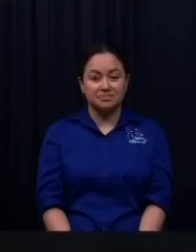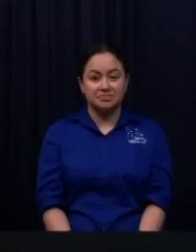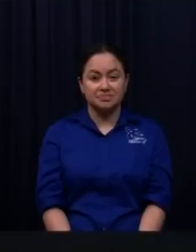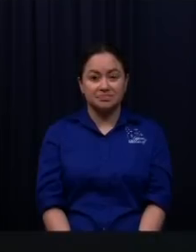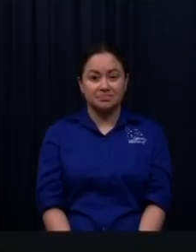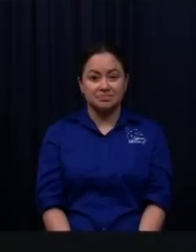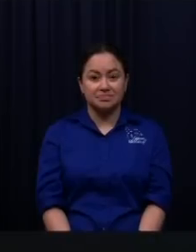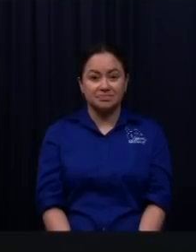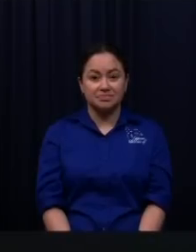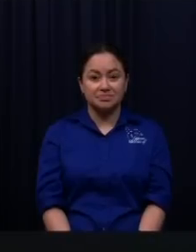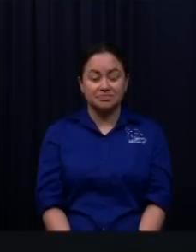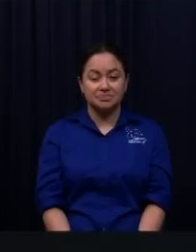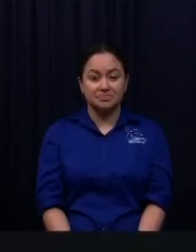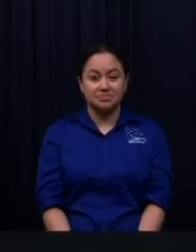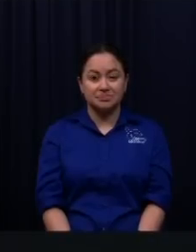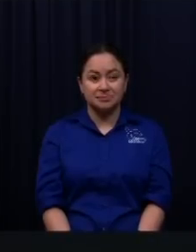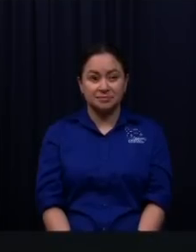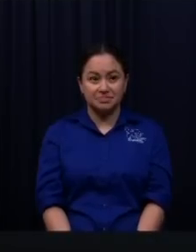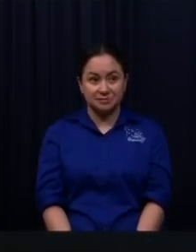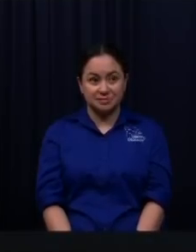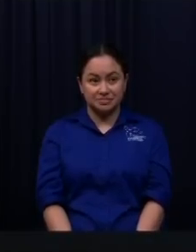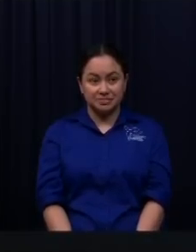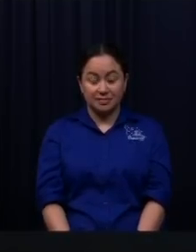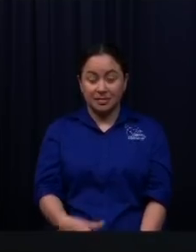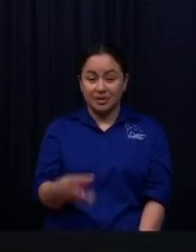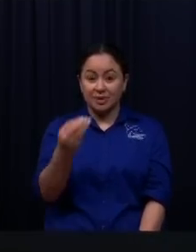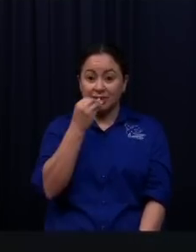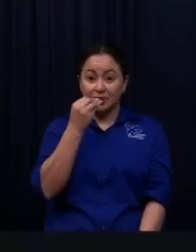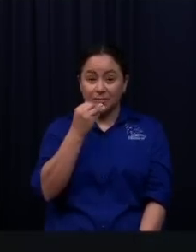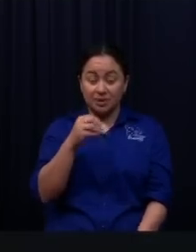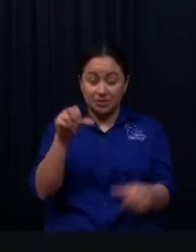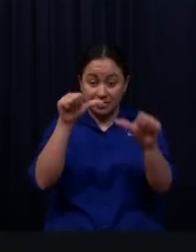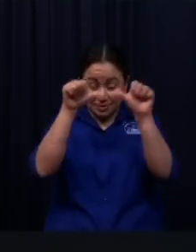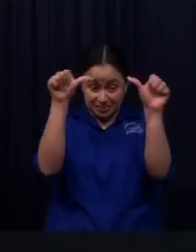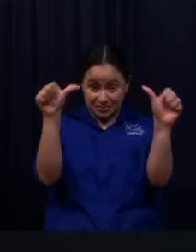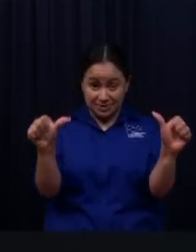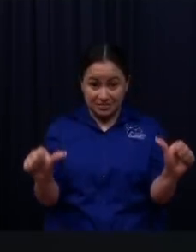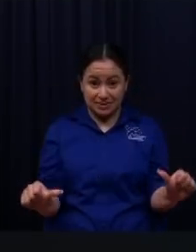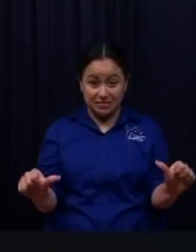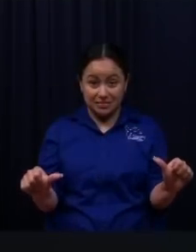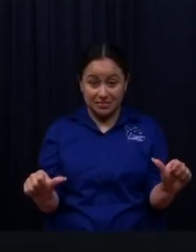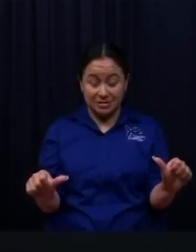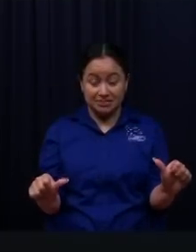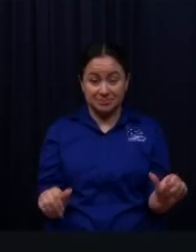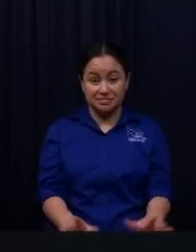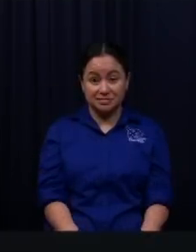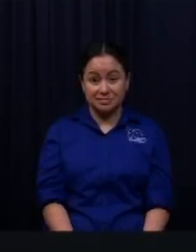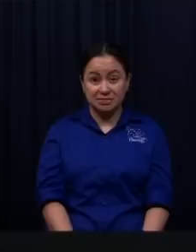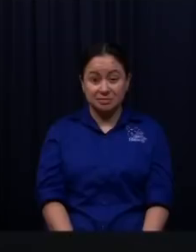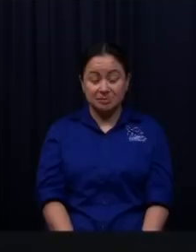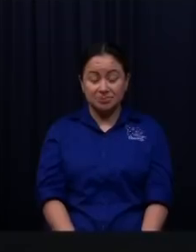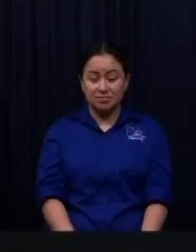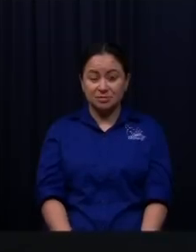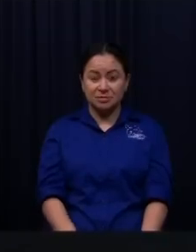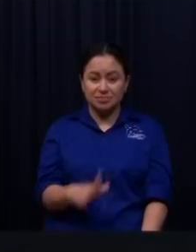La comida del altar, le puse a esta primera parte del tema, porque creo que tenemos que desarrollar varias cosas que debemos de